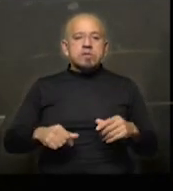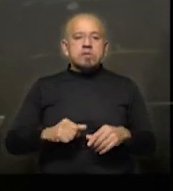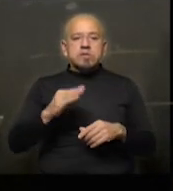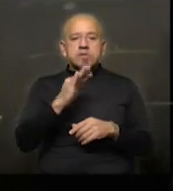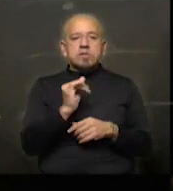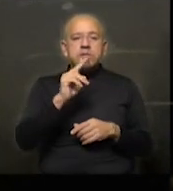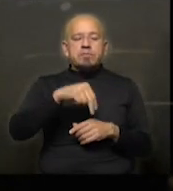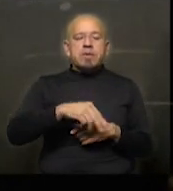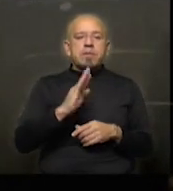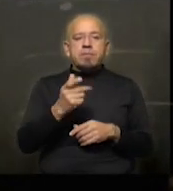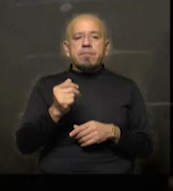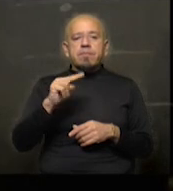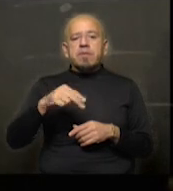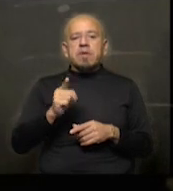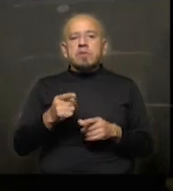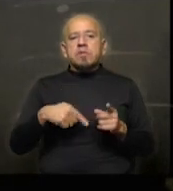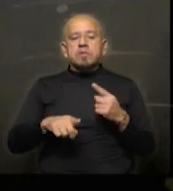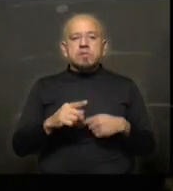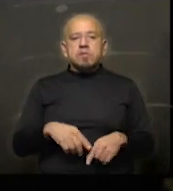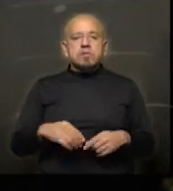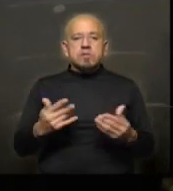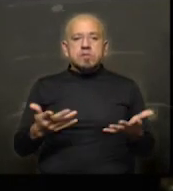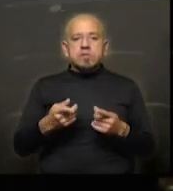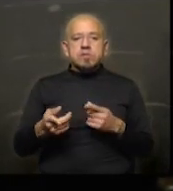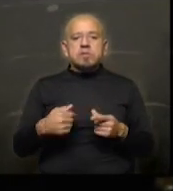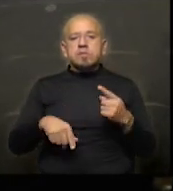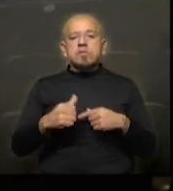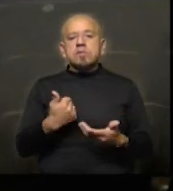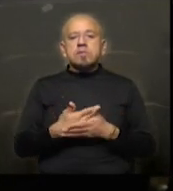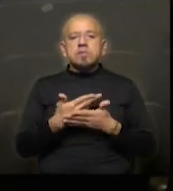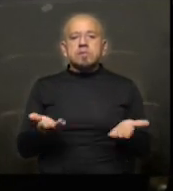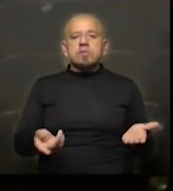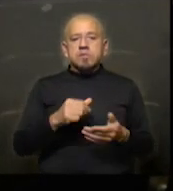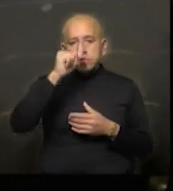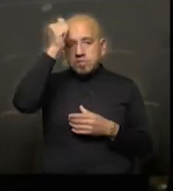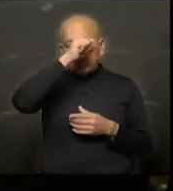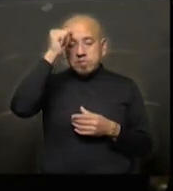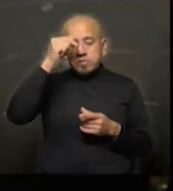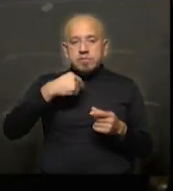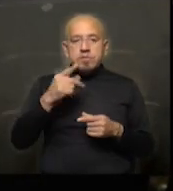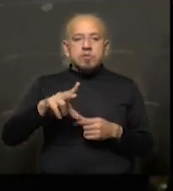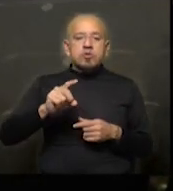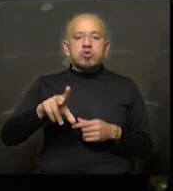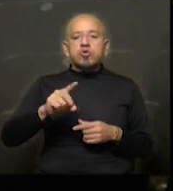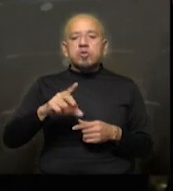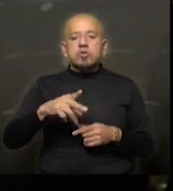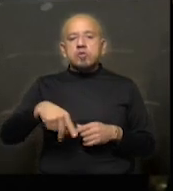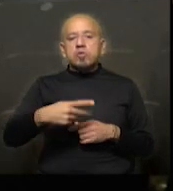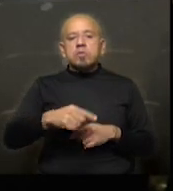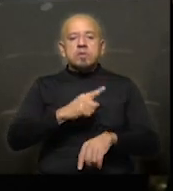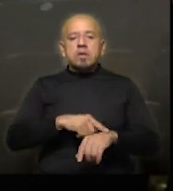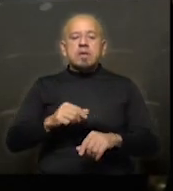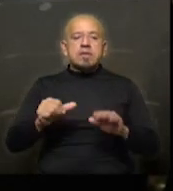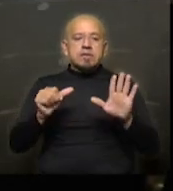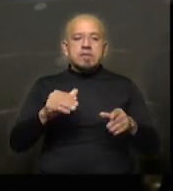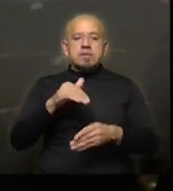Pau estuvieron Ya varias veces aquí pero bueno esta vez vienen para presentarse acá el domingo este domingo 12 de noviembre a las 18 horas y para